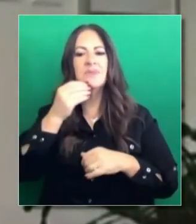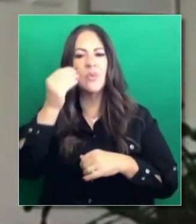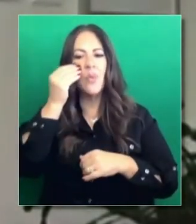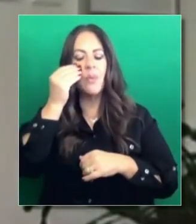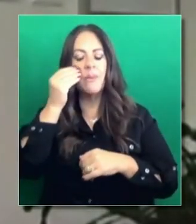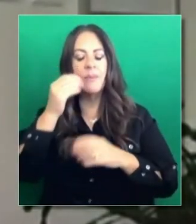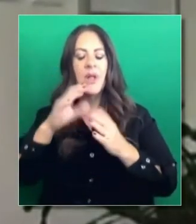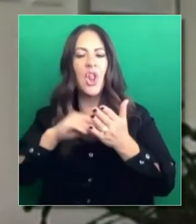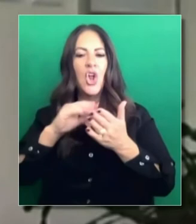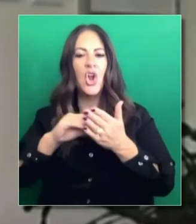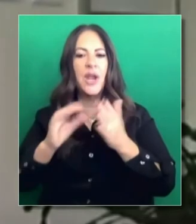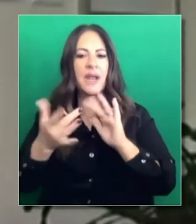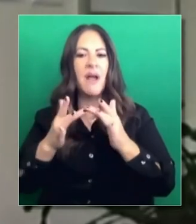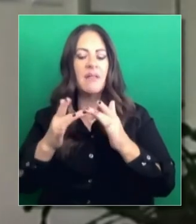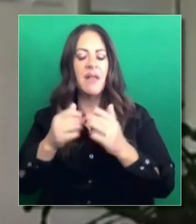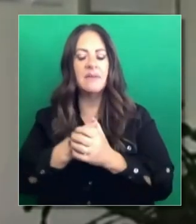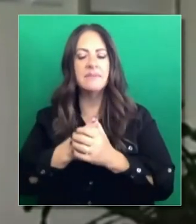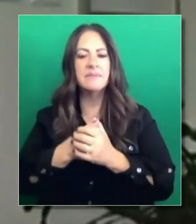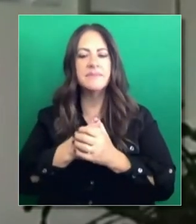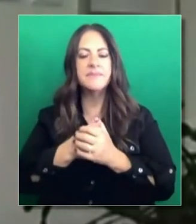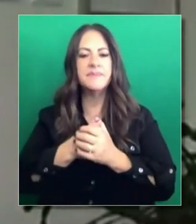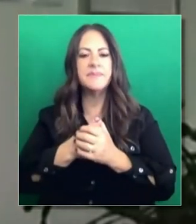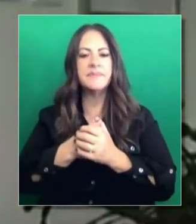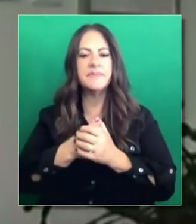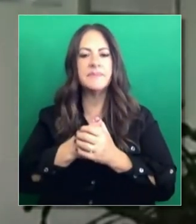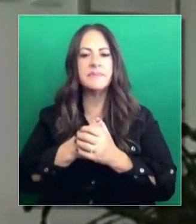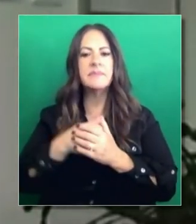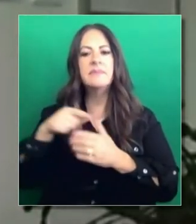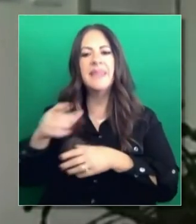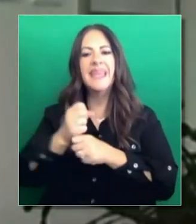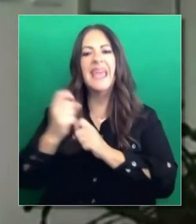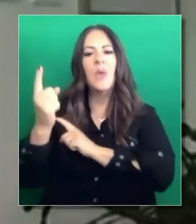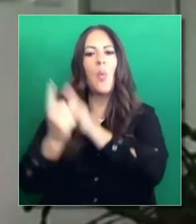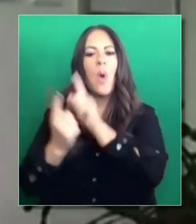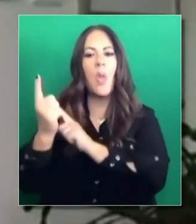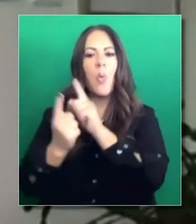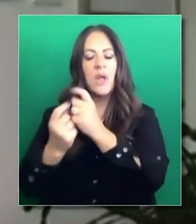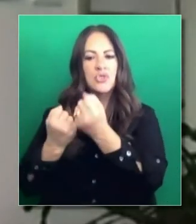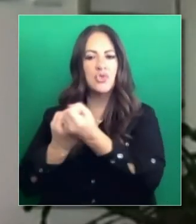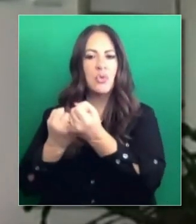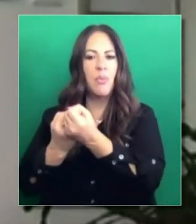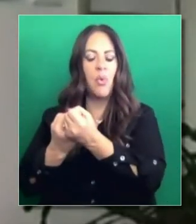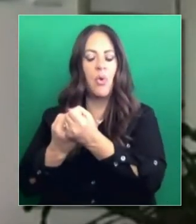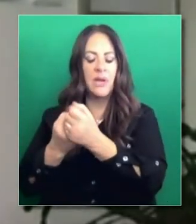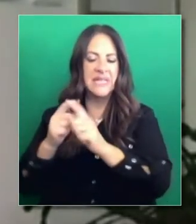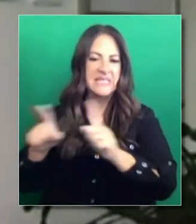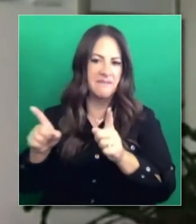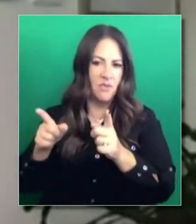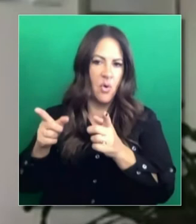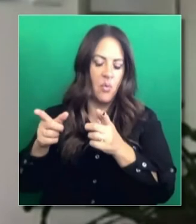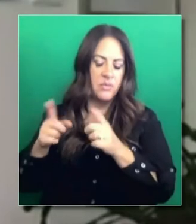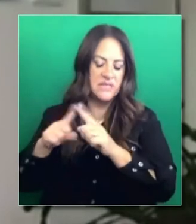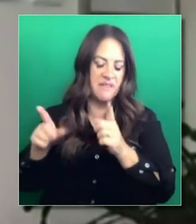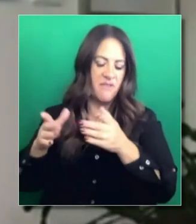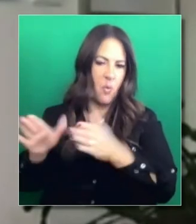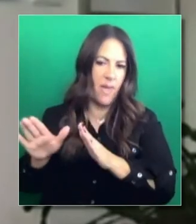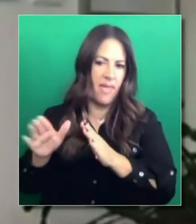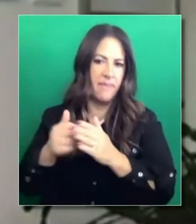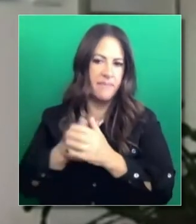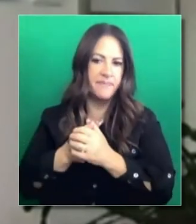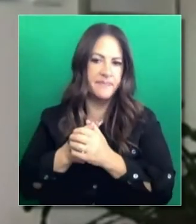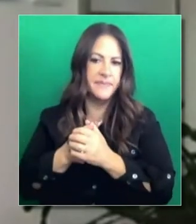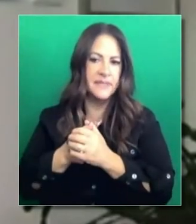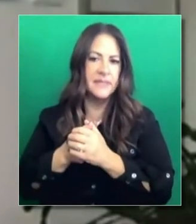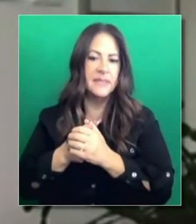físicas de que deben seguir aprendiendo desde casa y, claro, queremos que